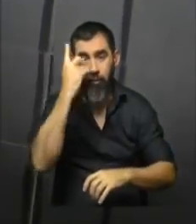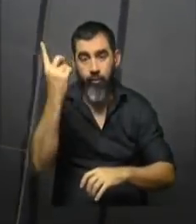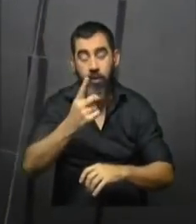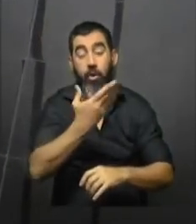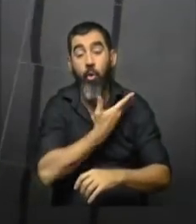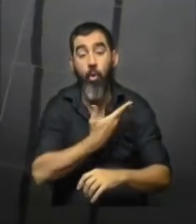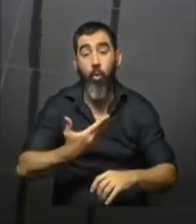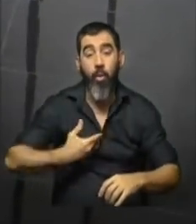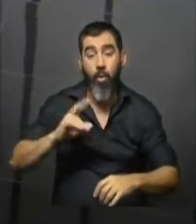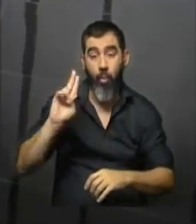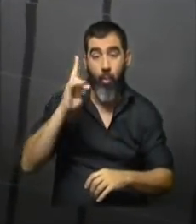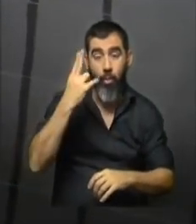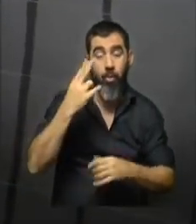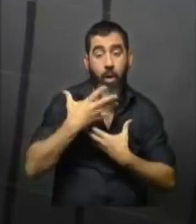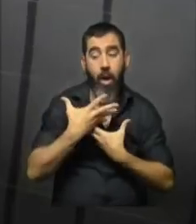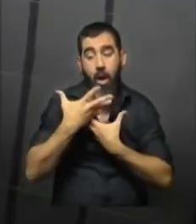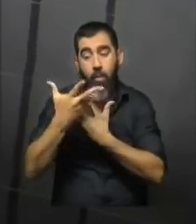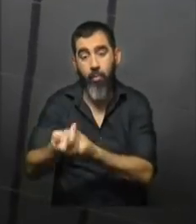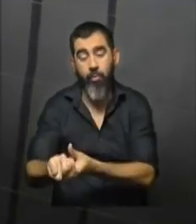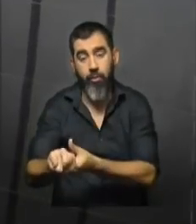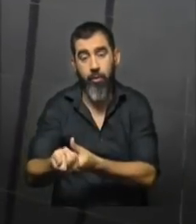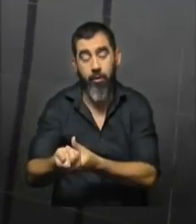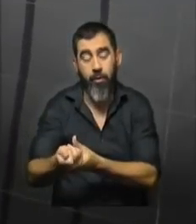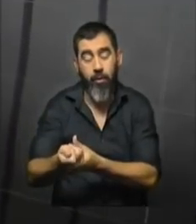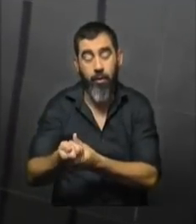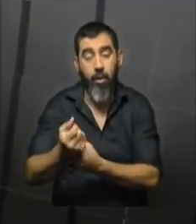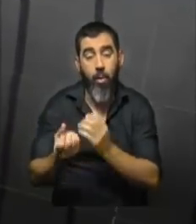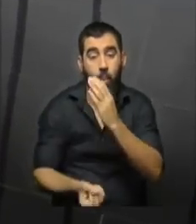el gobierno uruguayo respaldó la juramentación de Dina Boluarte...